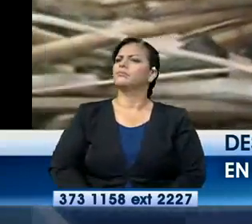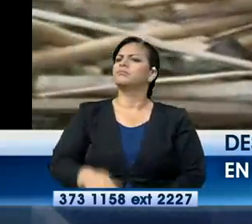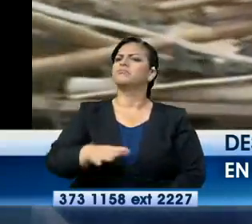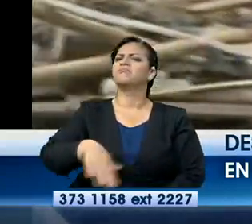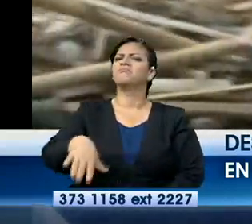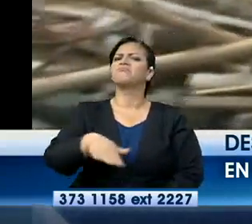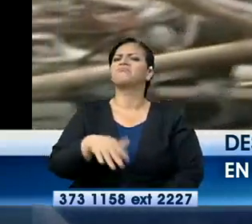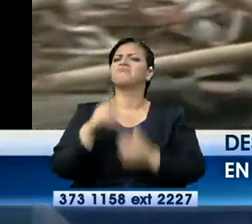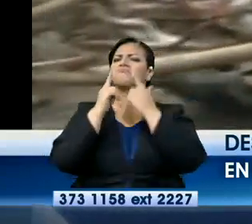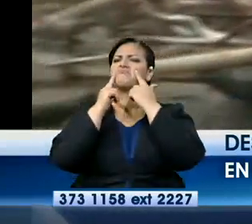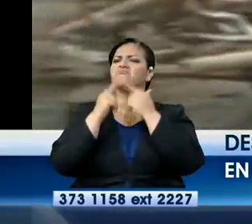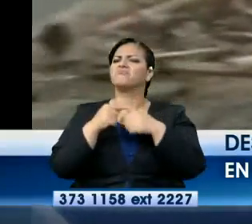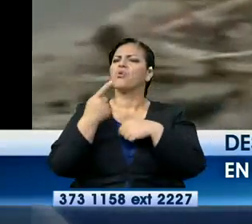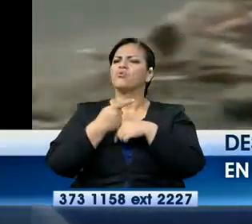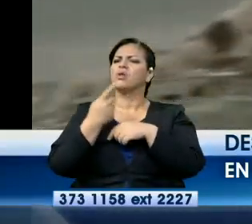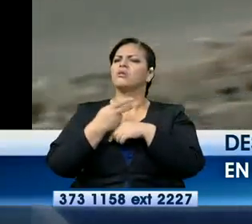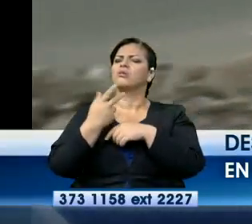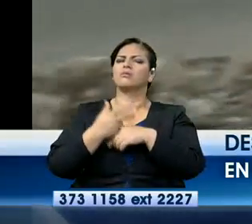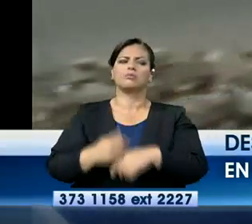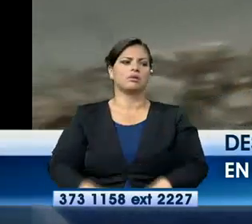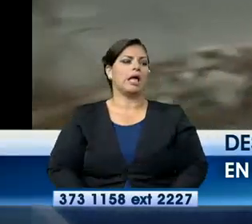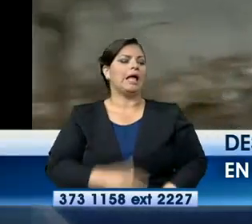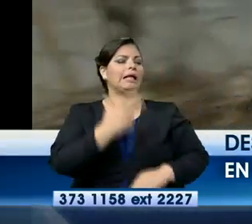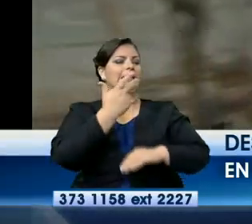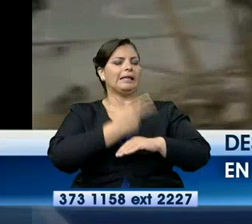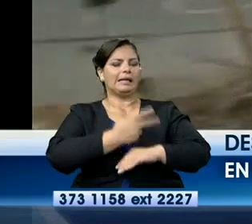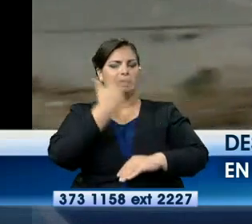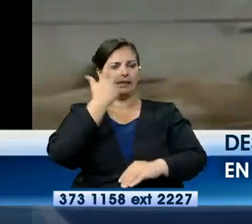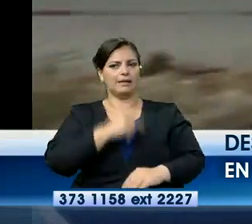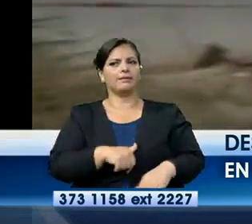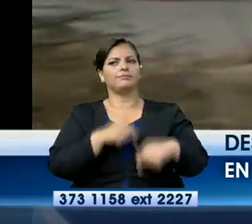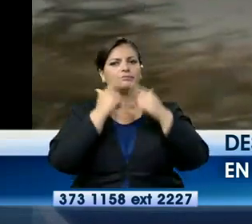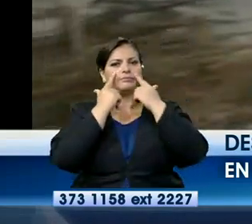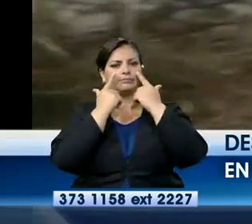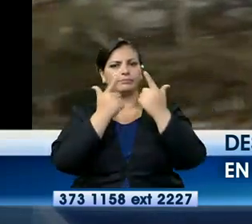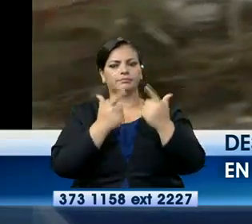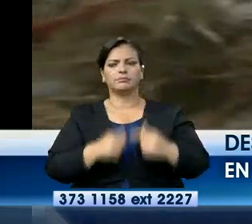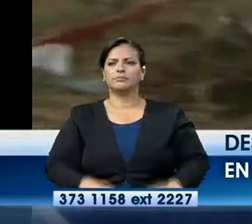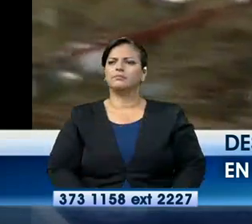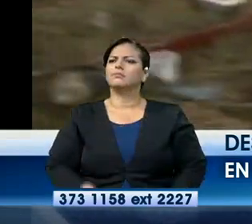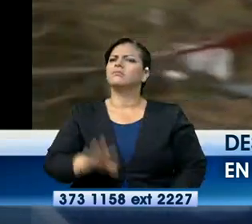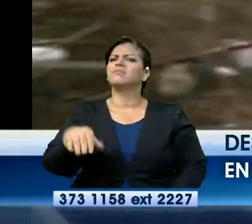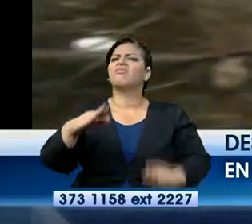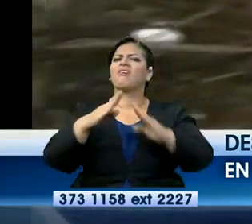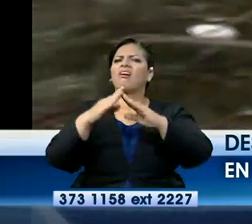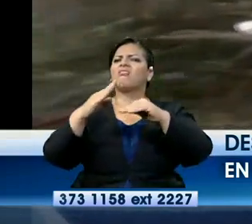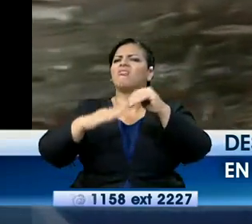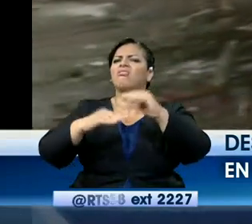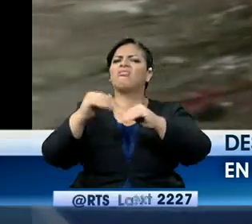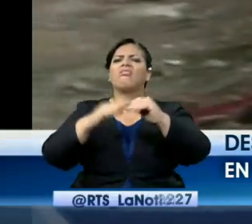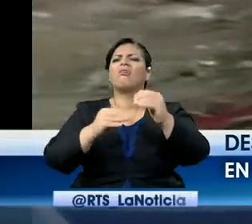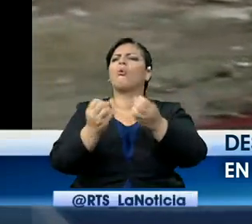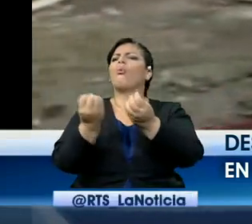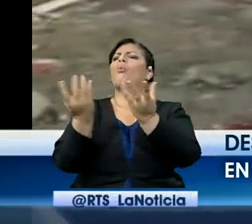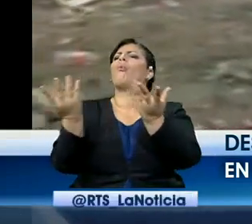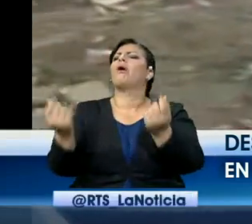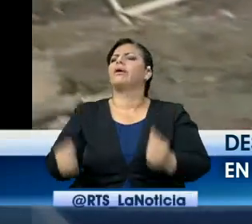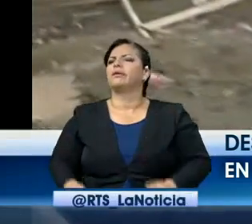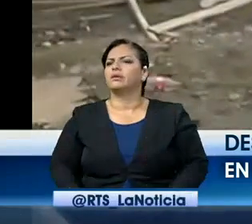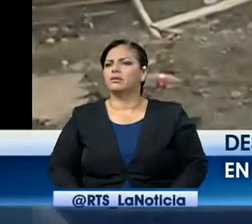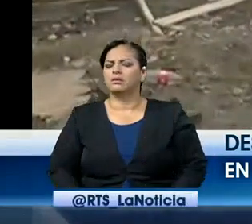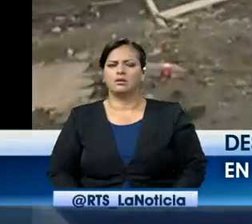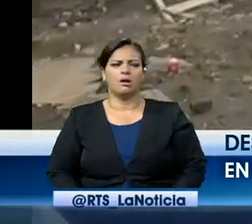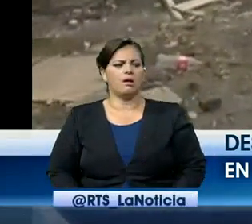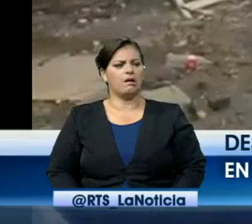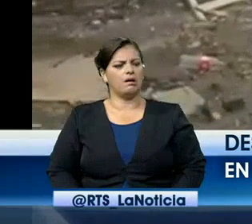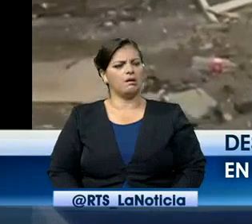cuidando? Ya tenemos como 3 días ya cuidando. ¿3 días? Sí. ¿Cuántas viviendas ya ven aquí? Unas cuantas, pero están así, querían meterse